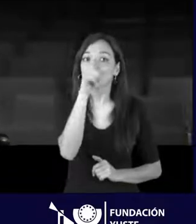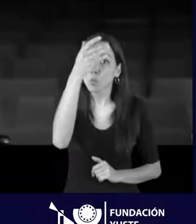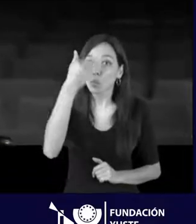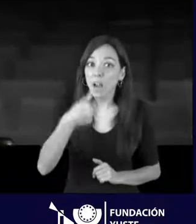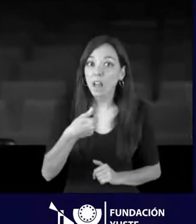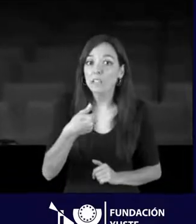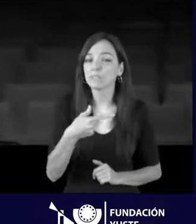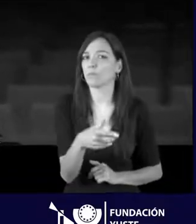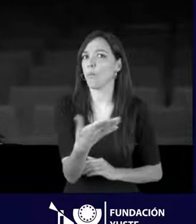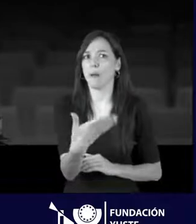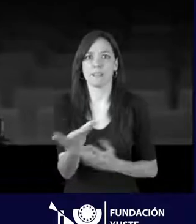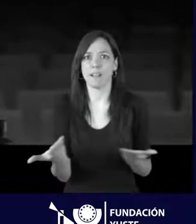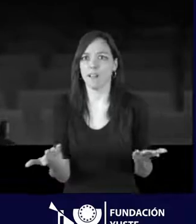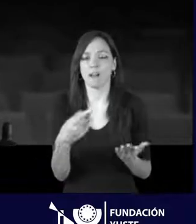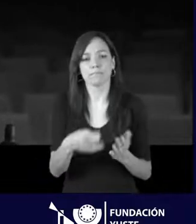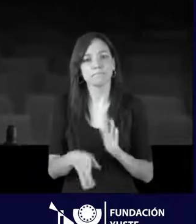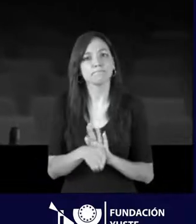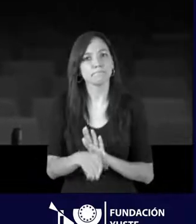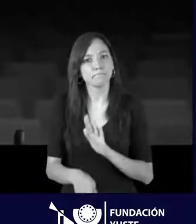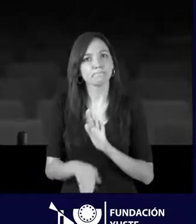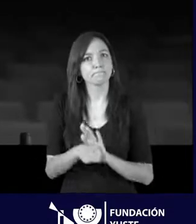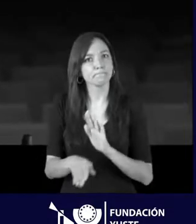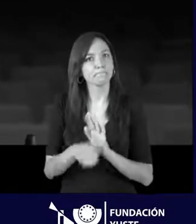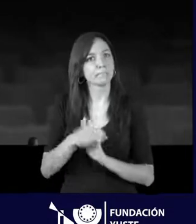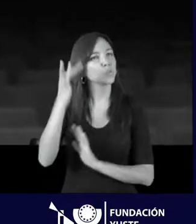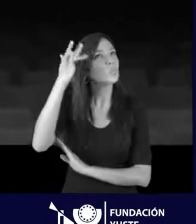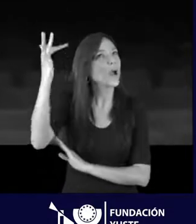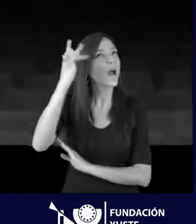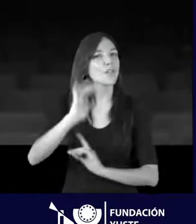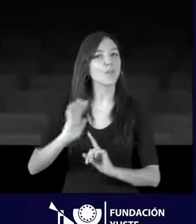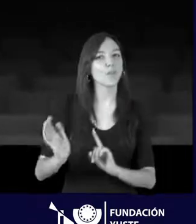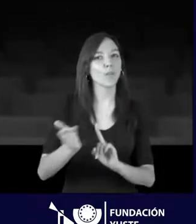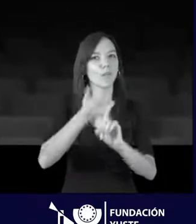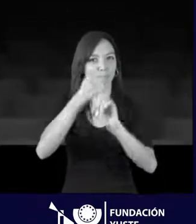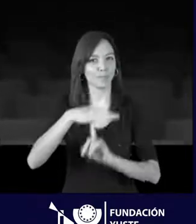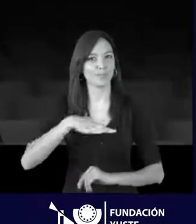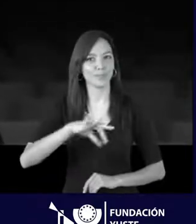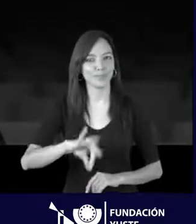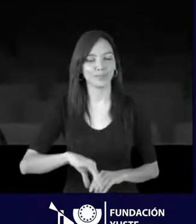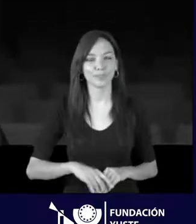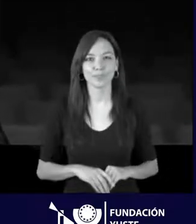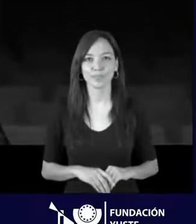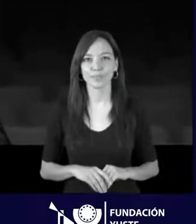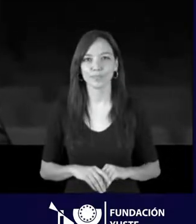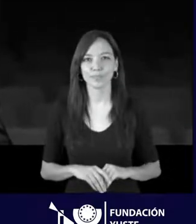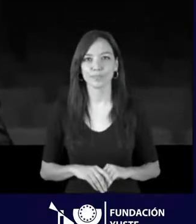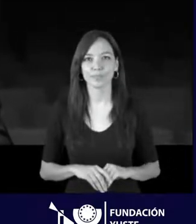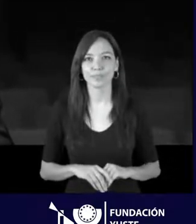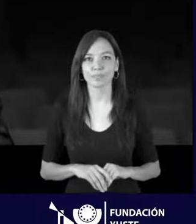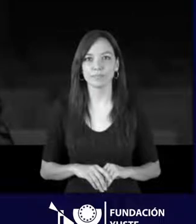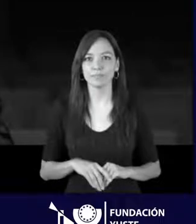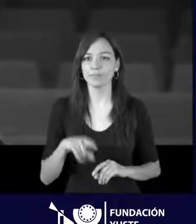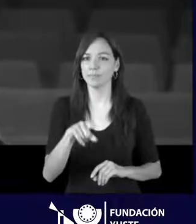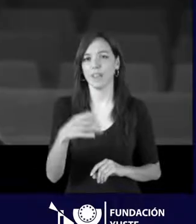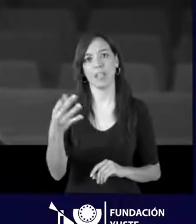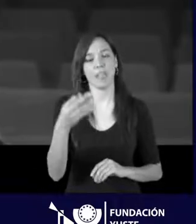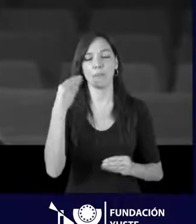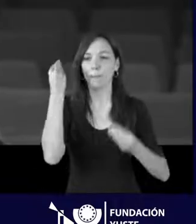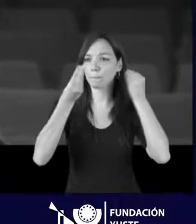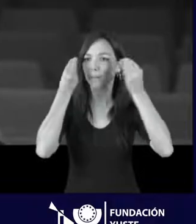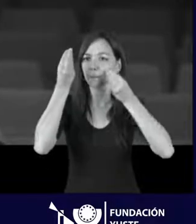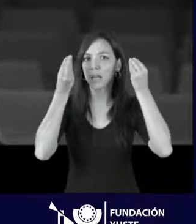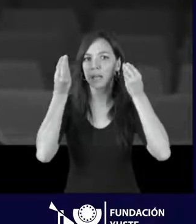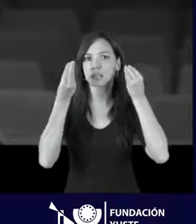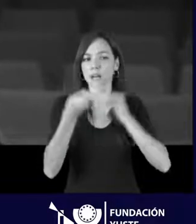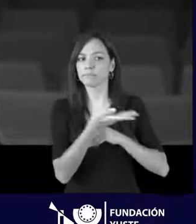tener para no pasa nada que sigan cumpliendo los sueños que tien le